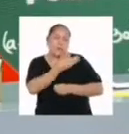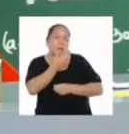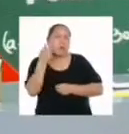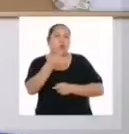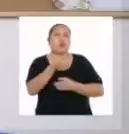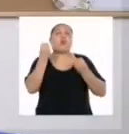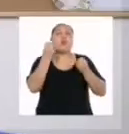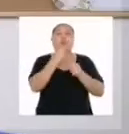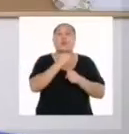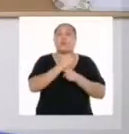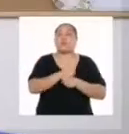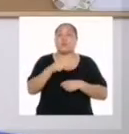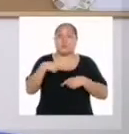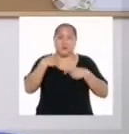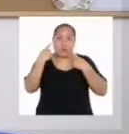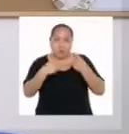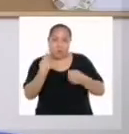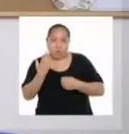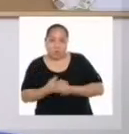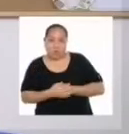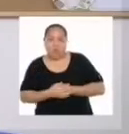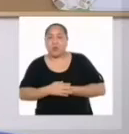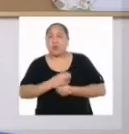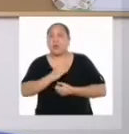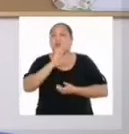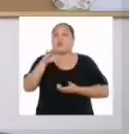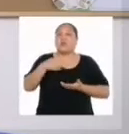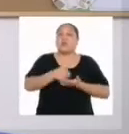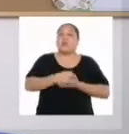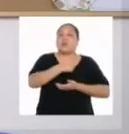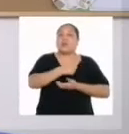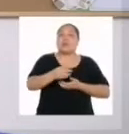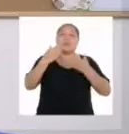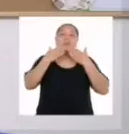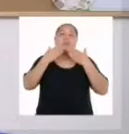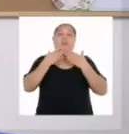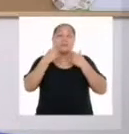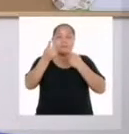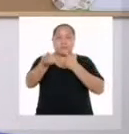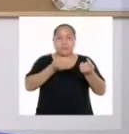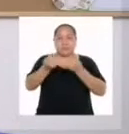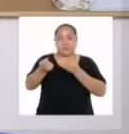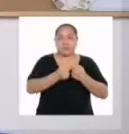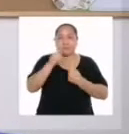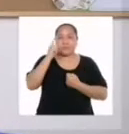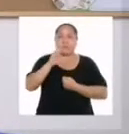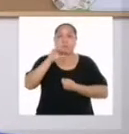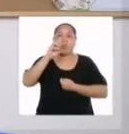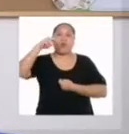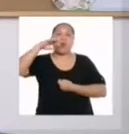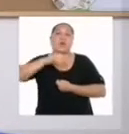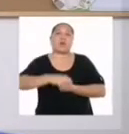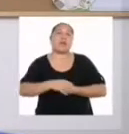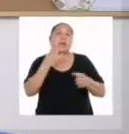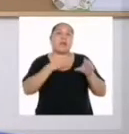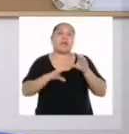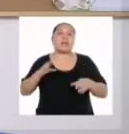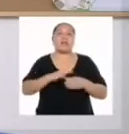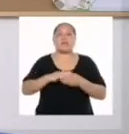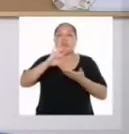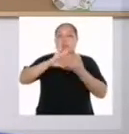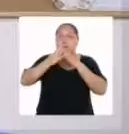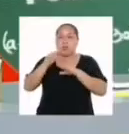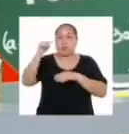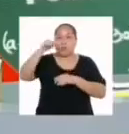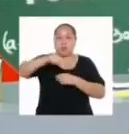su funcionamiento. Te cuento, Yaremis, que todo esto es gracias a la gestión de una cuenca que realizan los pobladores